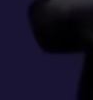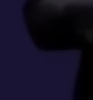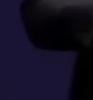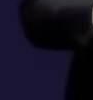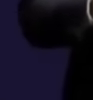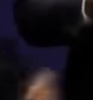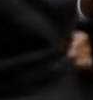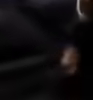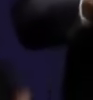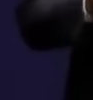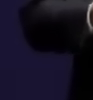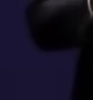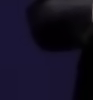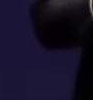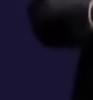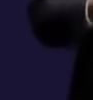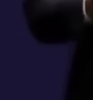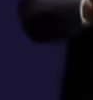A ver, pues vamos.